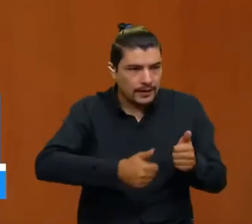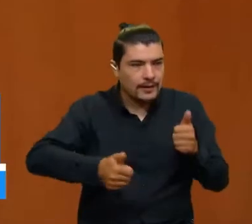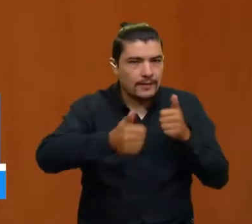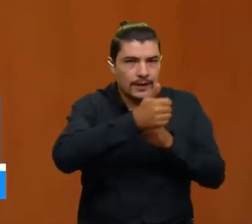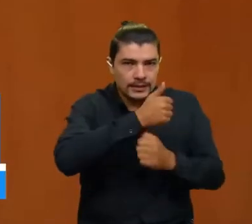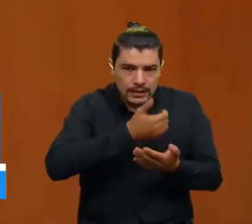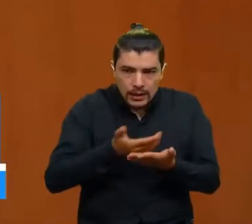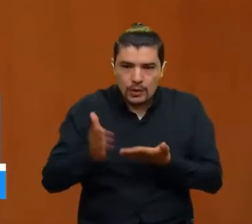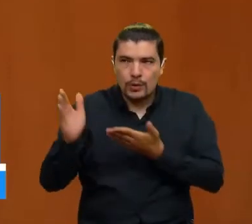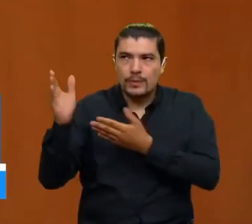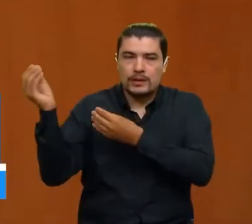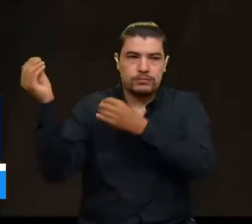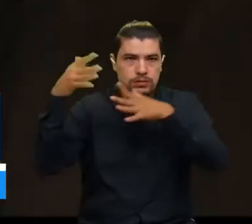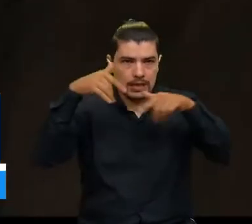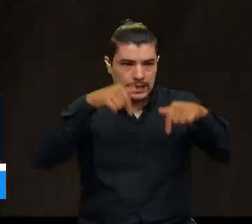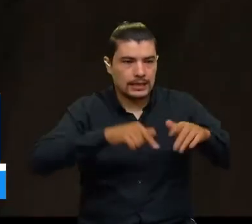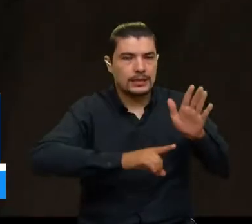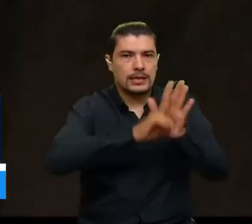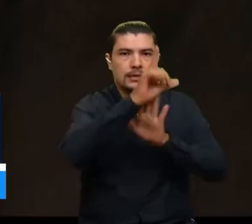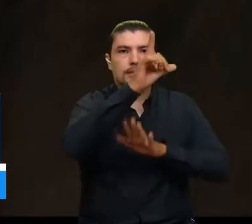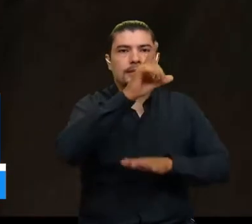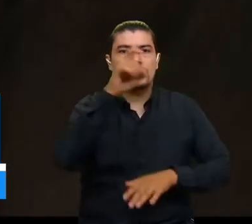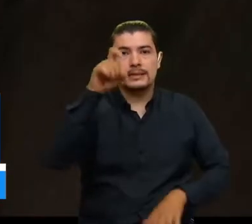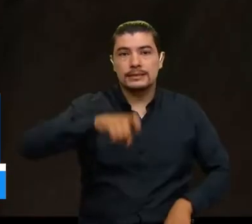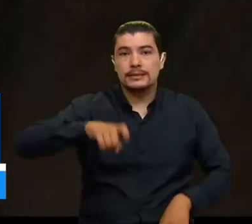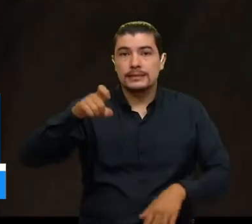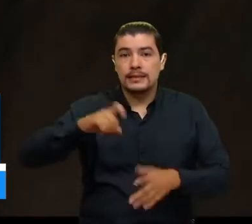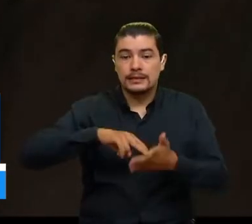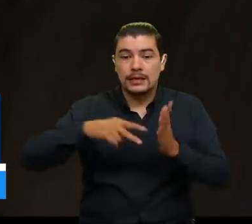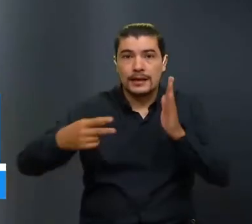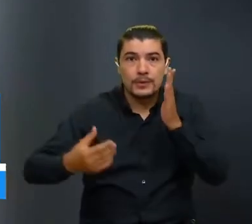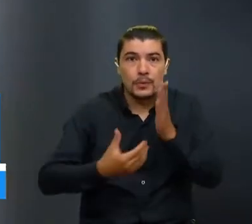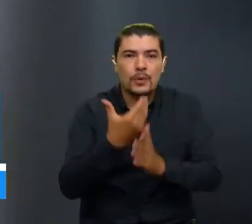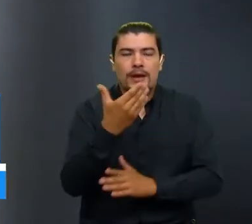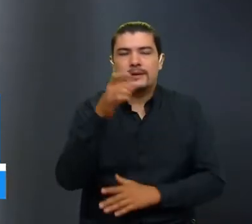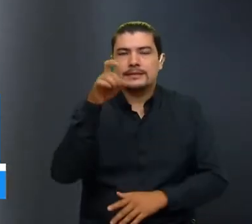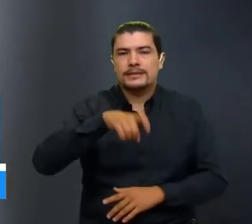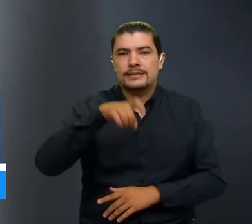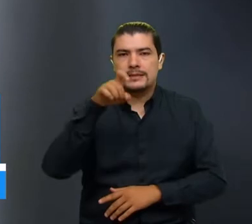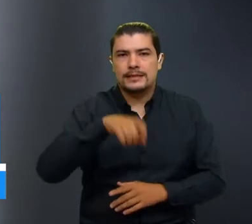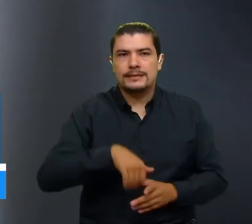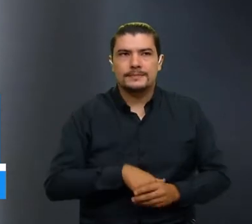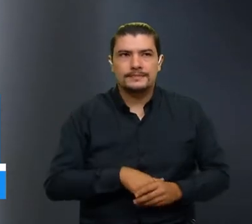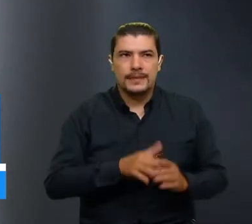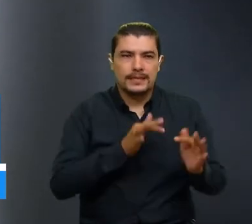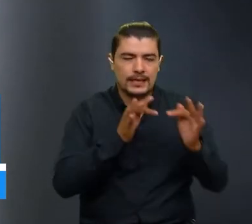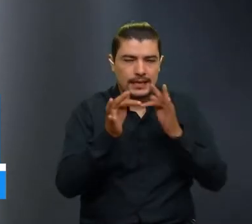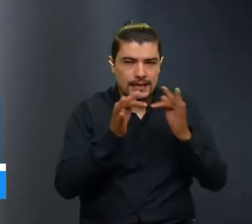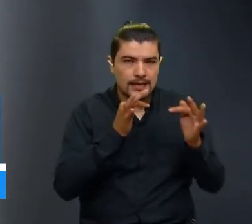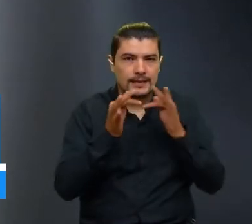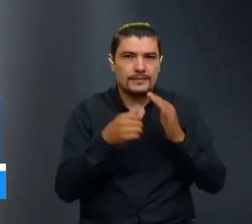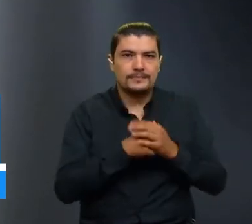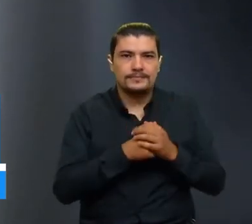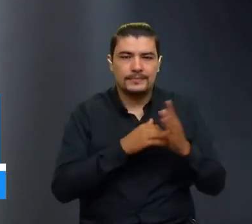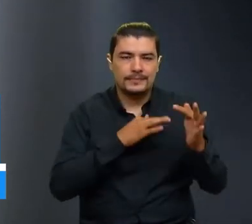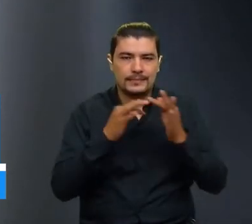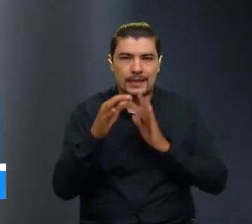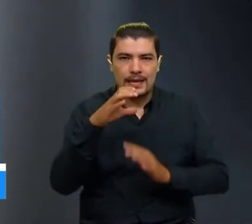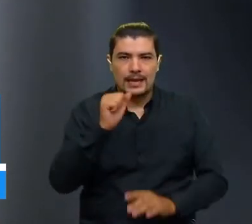tener realmente un desarrollo. Necesitamos nuevas tecnologías, inmunoterapia, terapia CAR